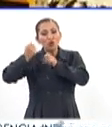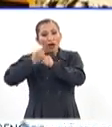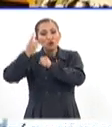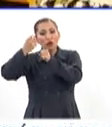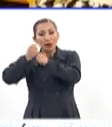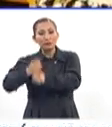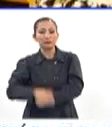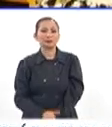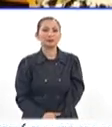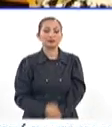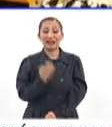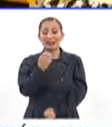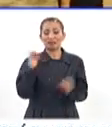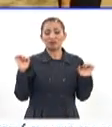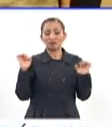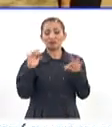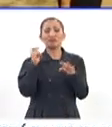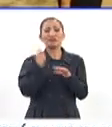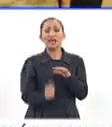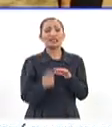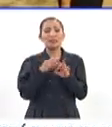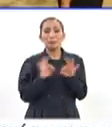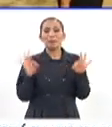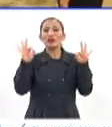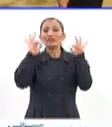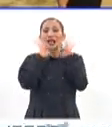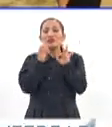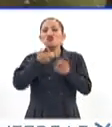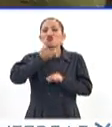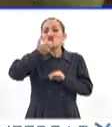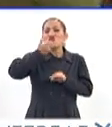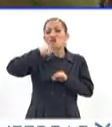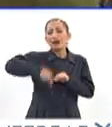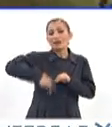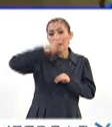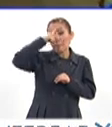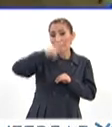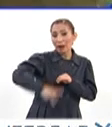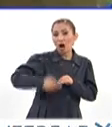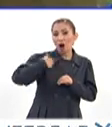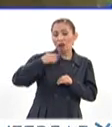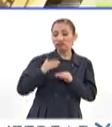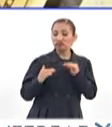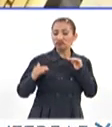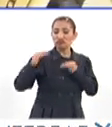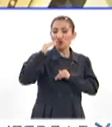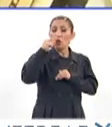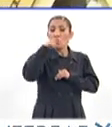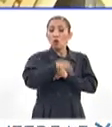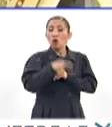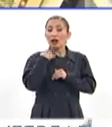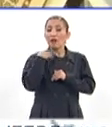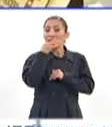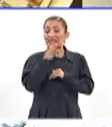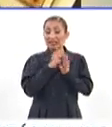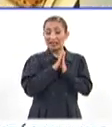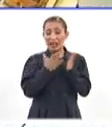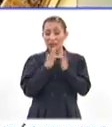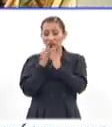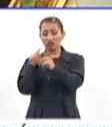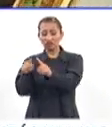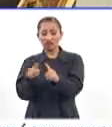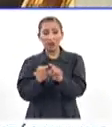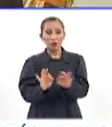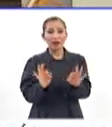manera anual. Este encuentro representa una importante tradición en la Ciudad de México al posicionarse como una de las fiestas literarias